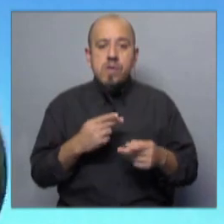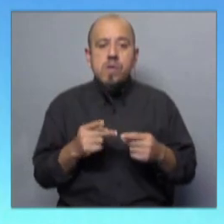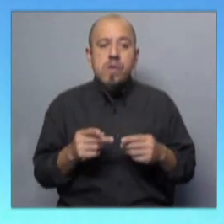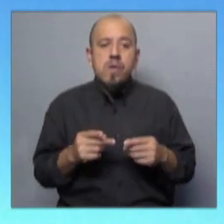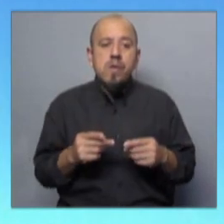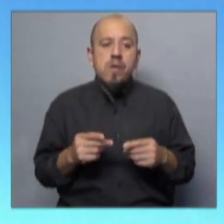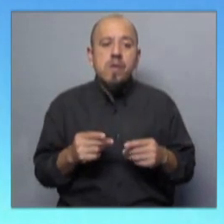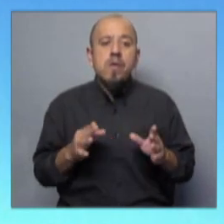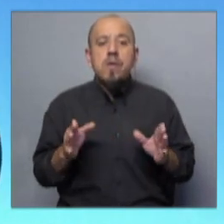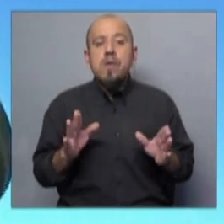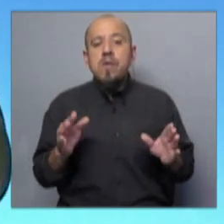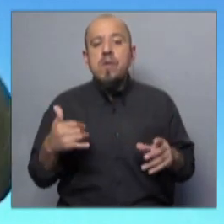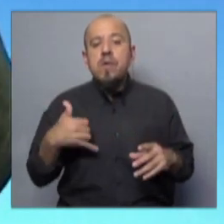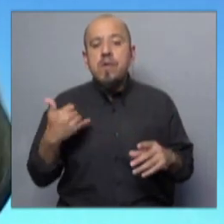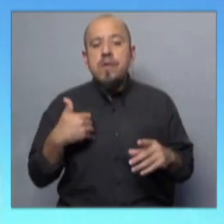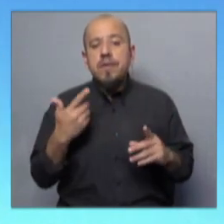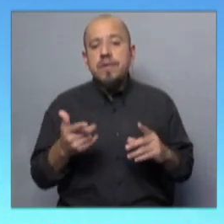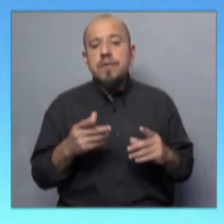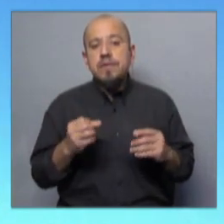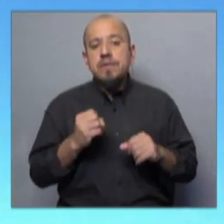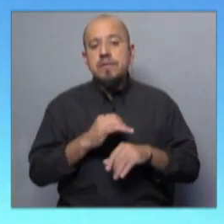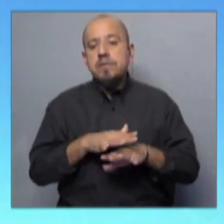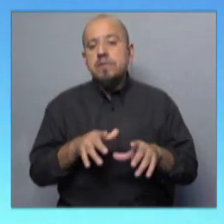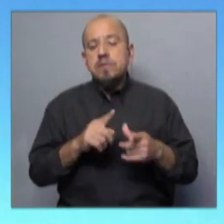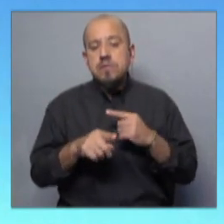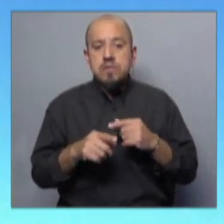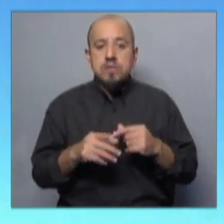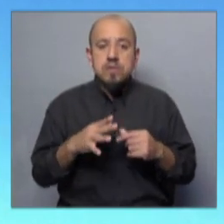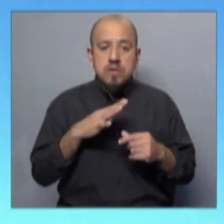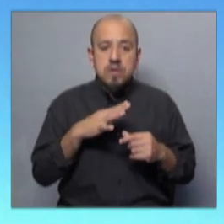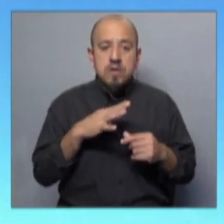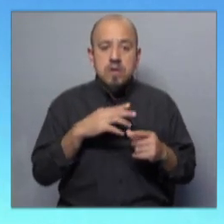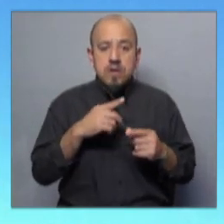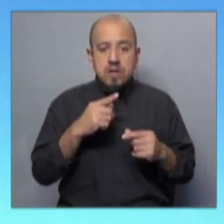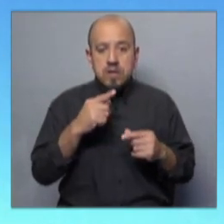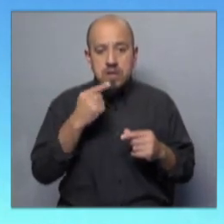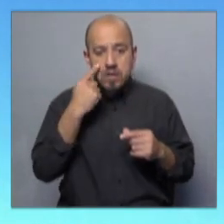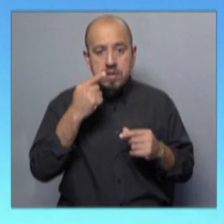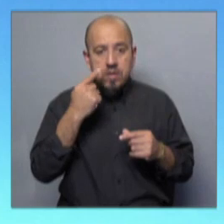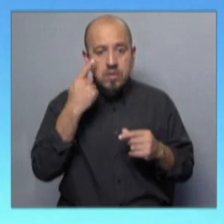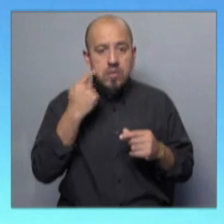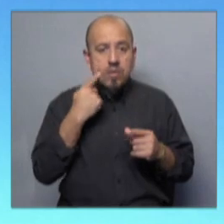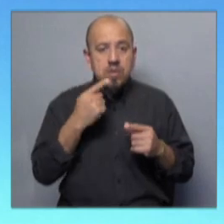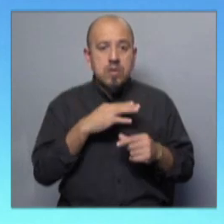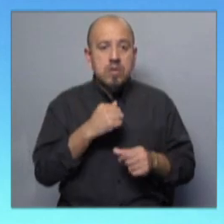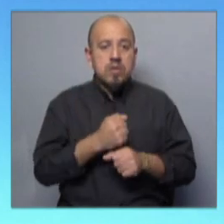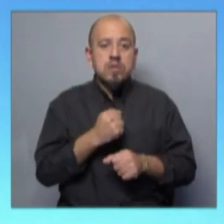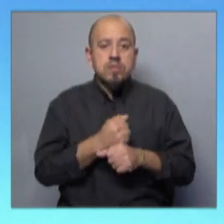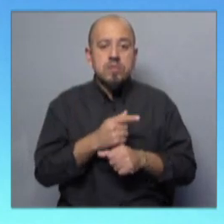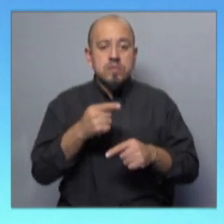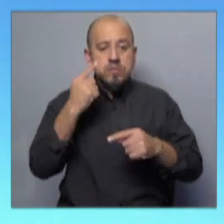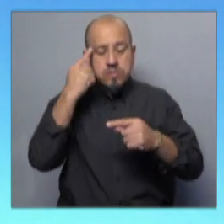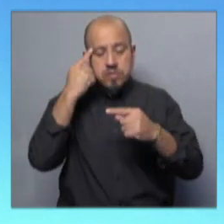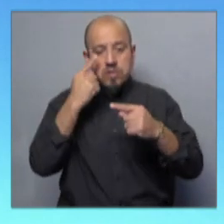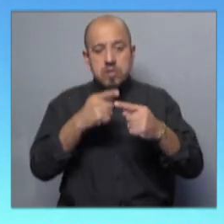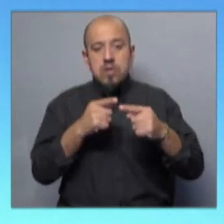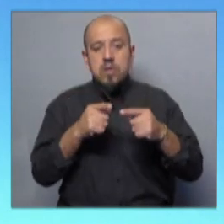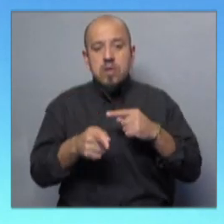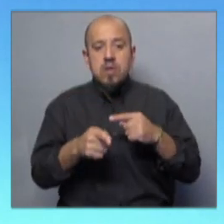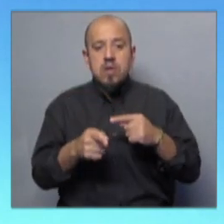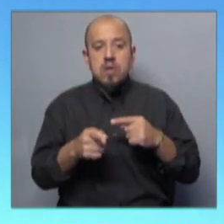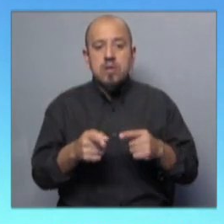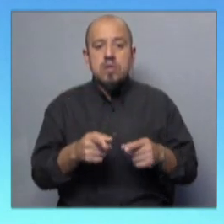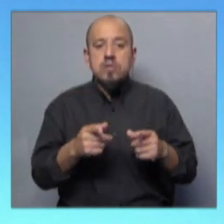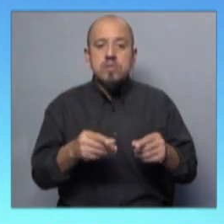bueno esto es muy joven y vucovich miren estos números no hay que mirar los números hay que trabajar sobre ellos es el objetivo de ese estudio